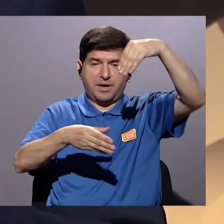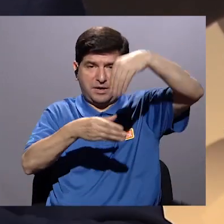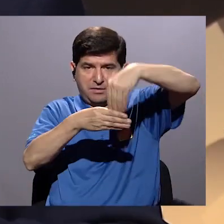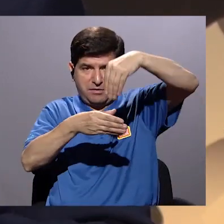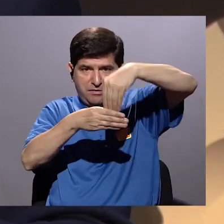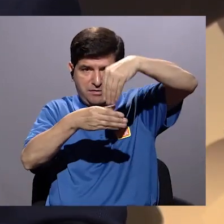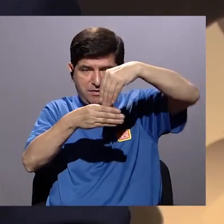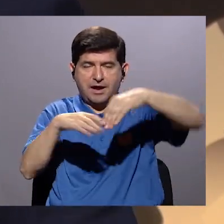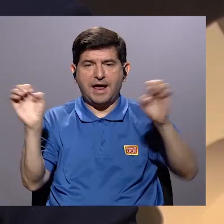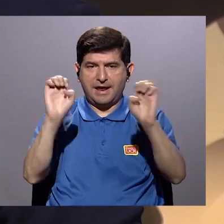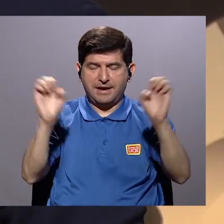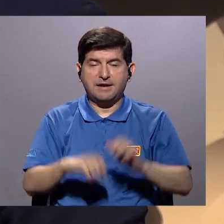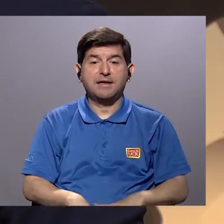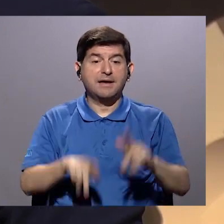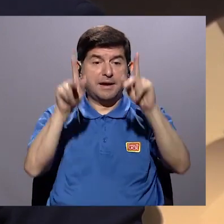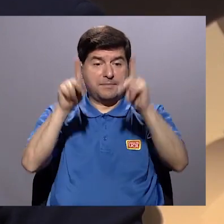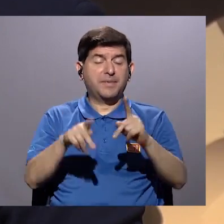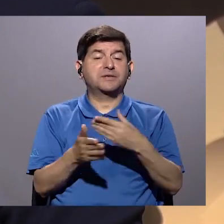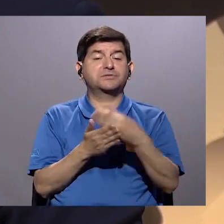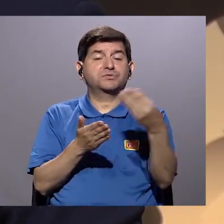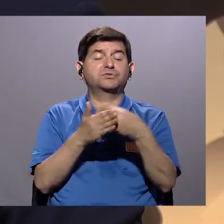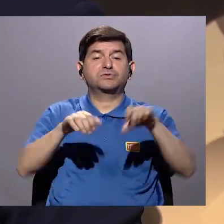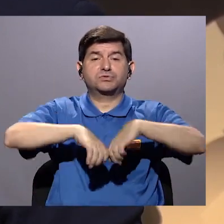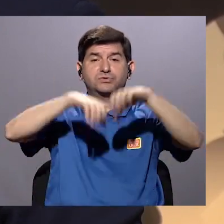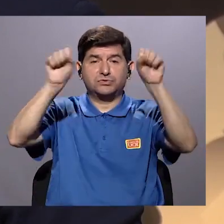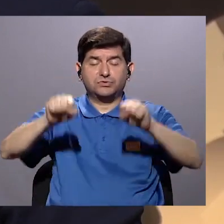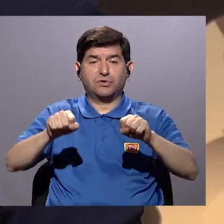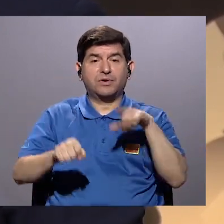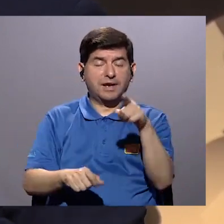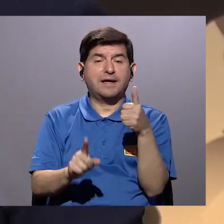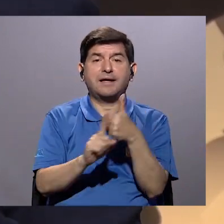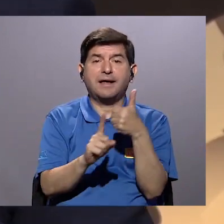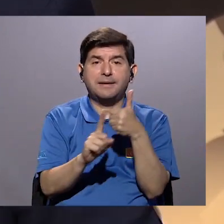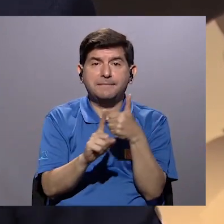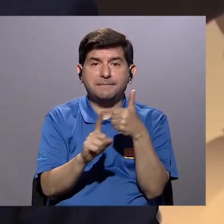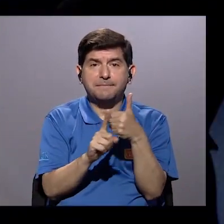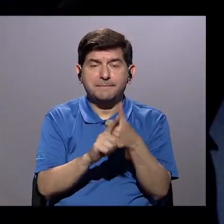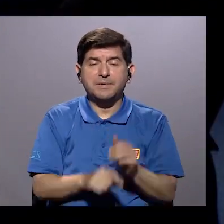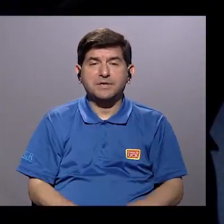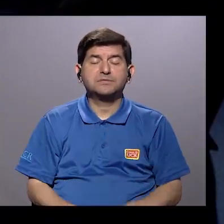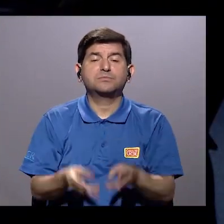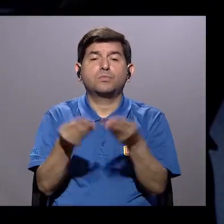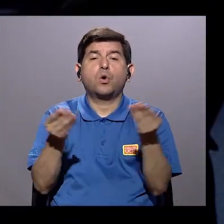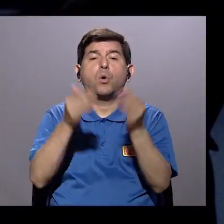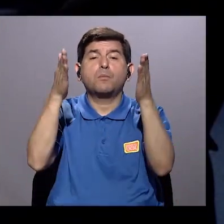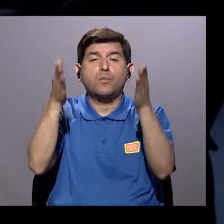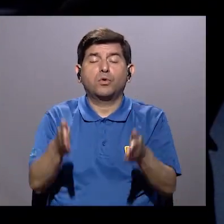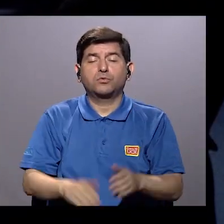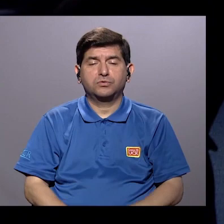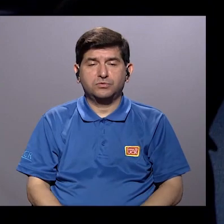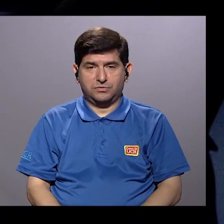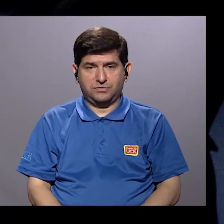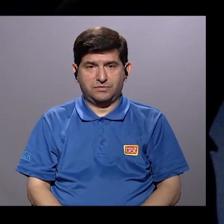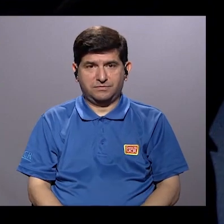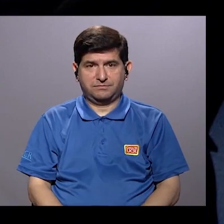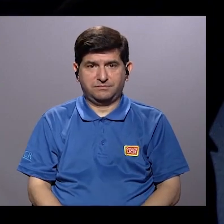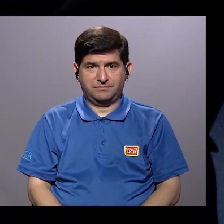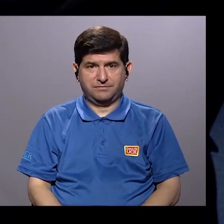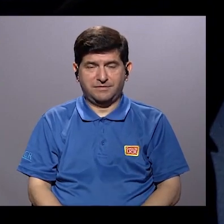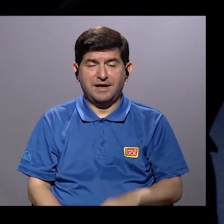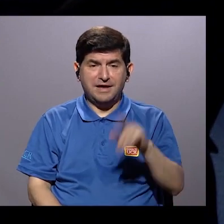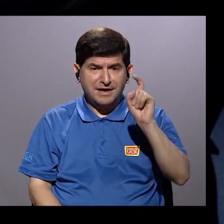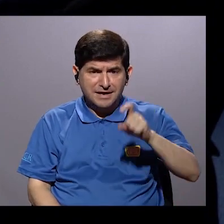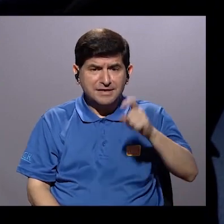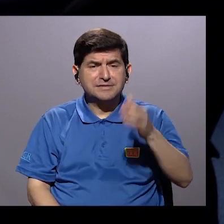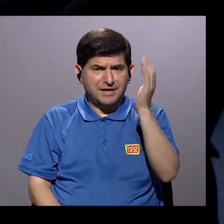eso entonces convierte a la persona que compra el sistema en un productor también. Un técnico productor, ¿verdad? Claro. Porque tiene que